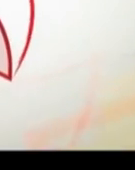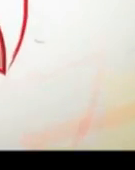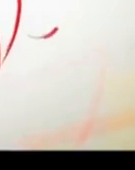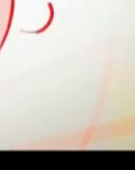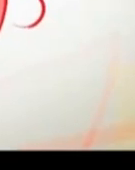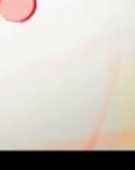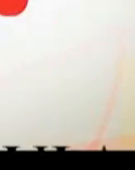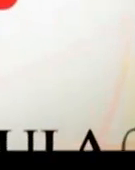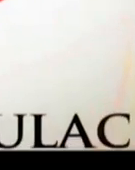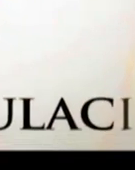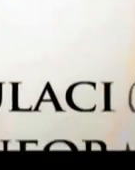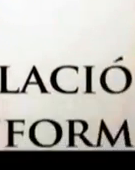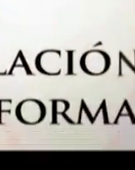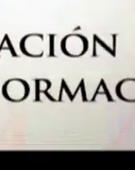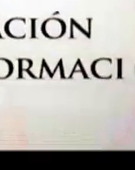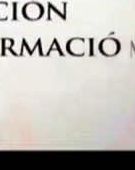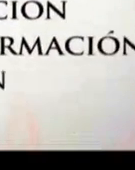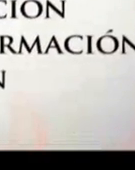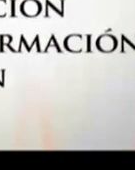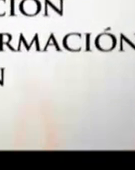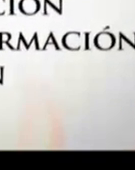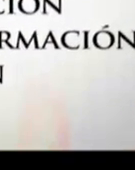derechos.